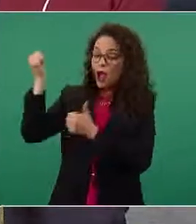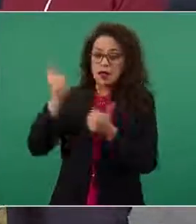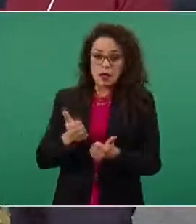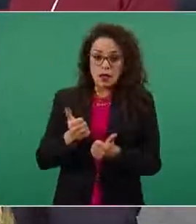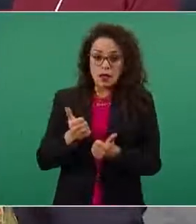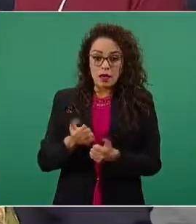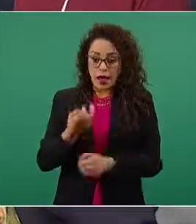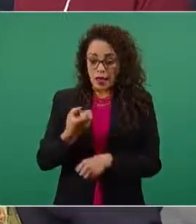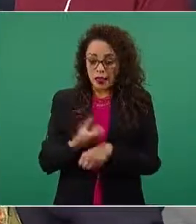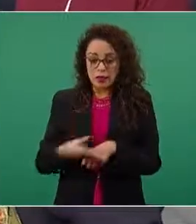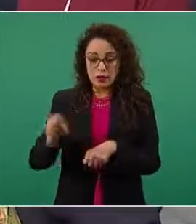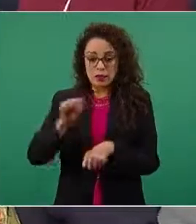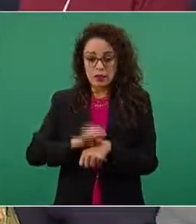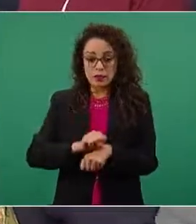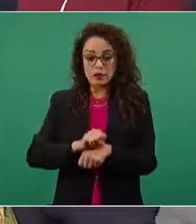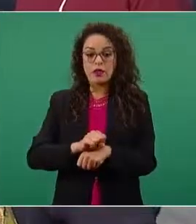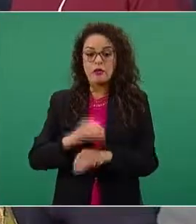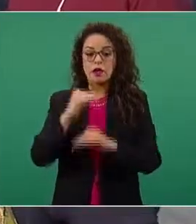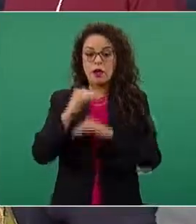semana con